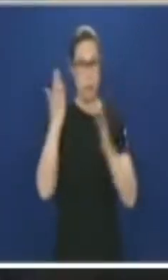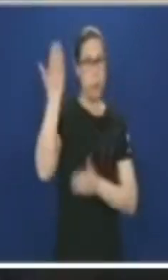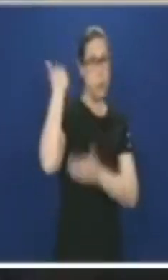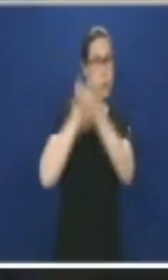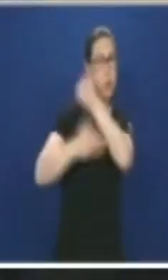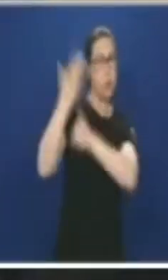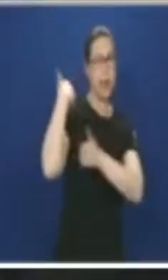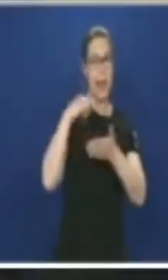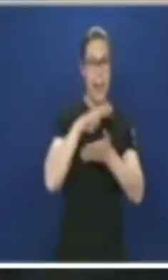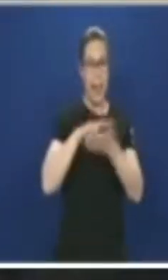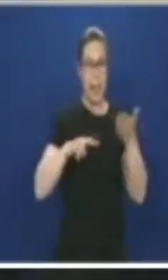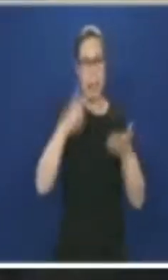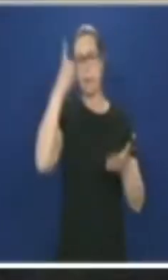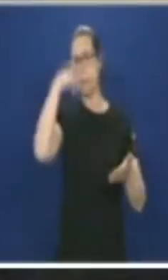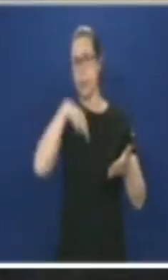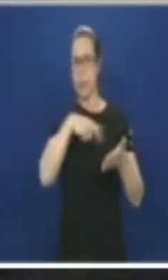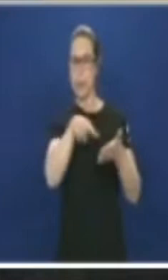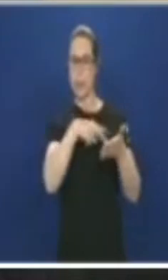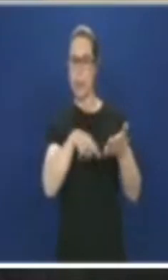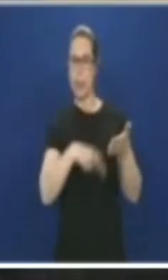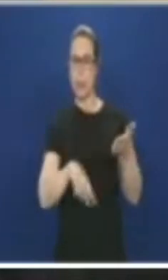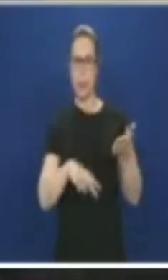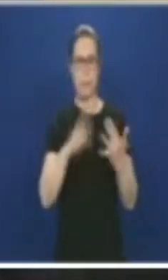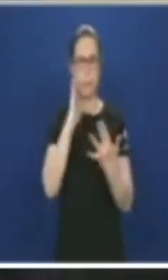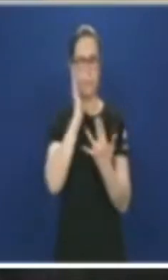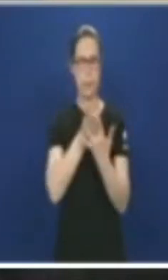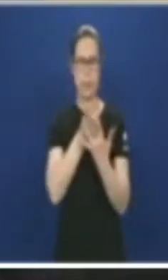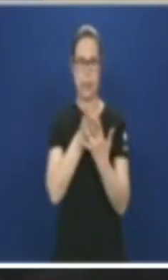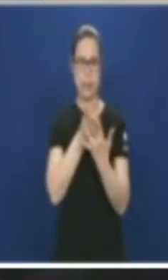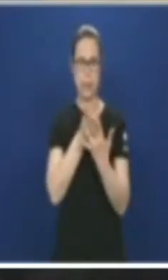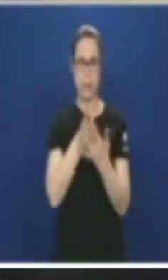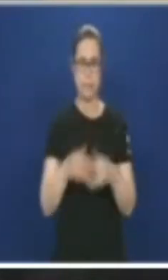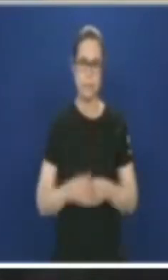bruta en Galicia roldaba o 50%.